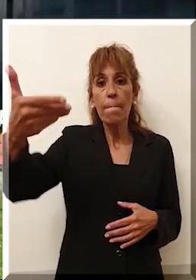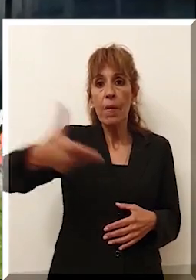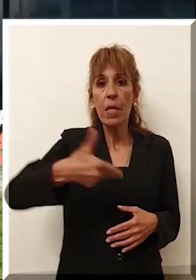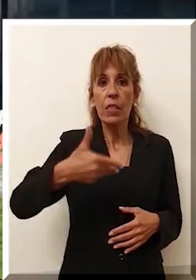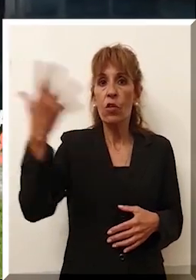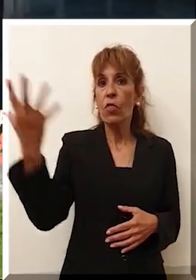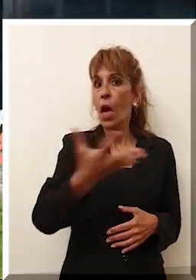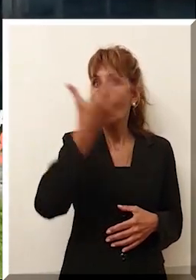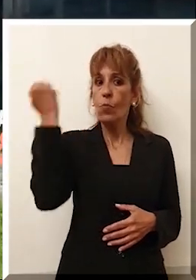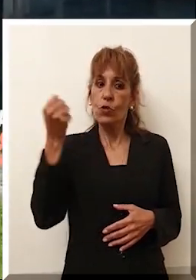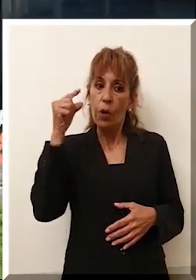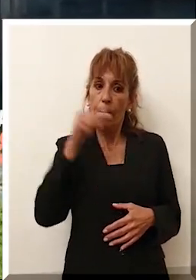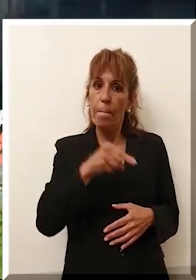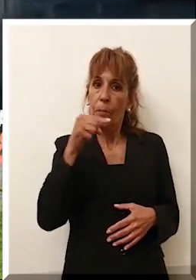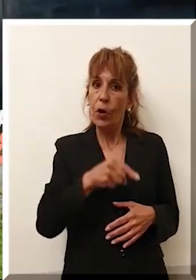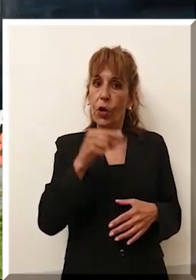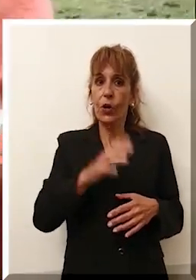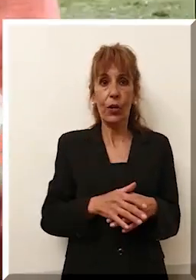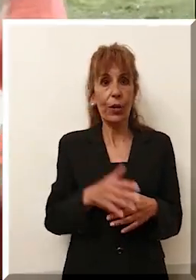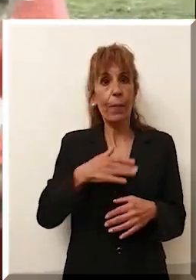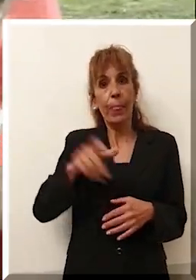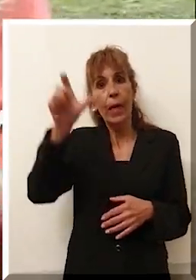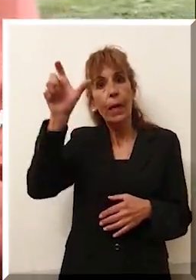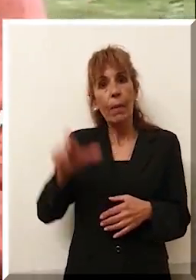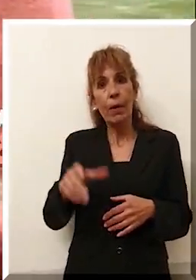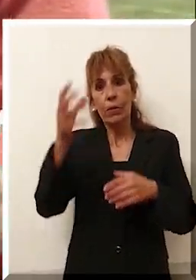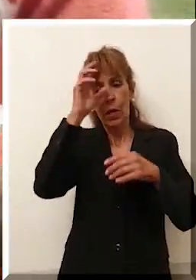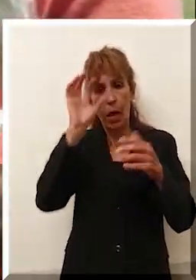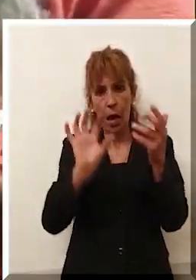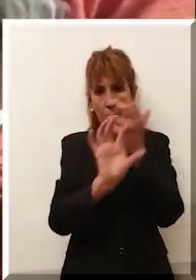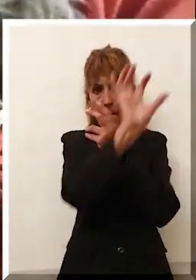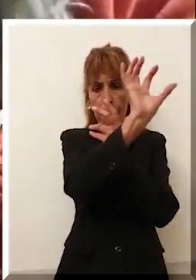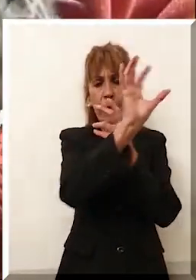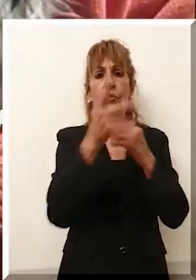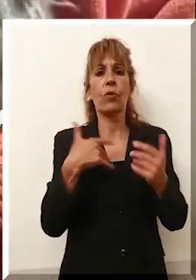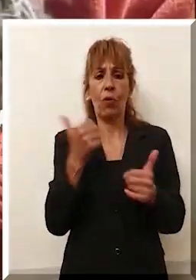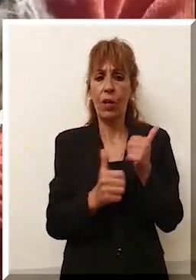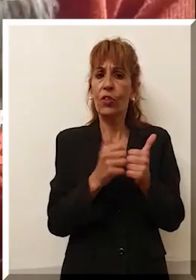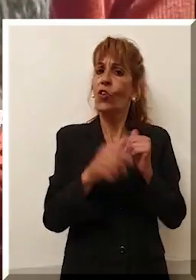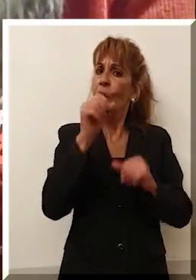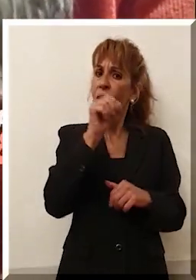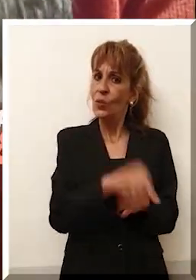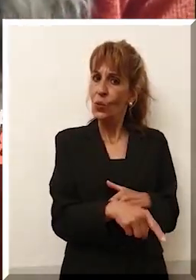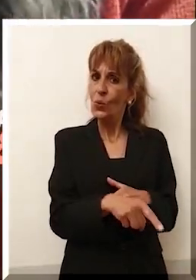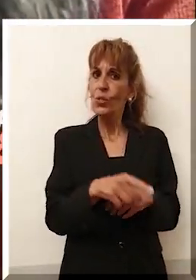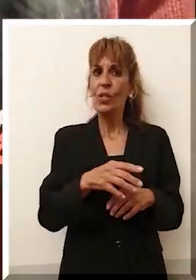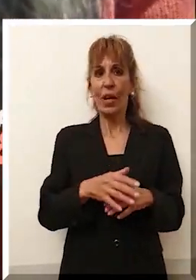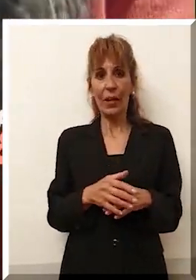él. La gente se empatizó mucho con su historia.